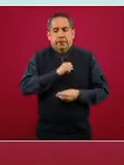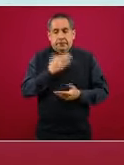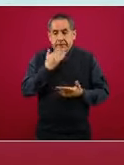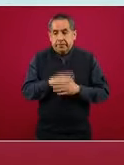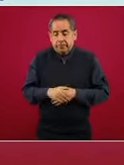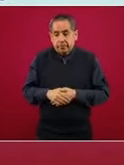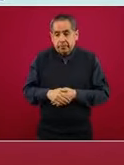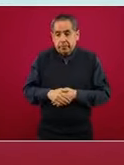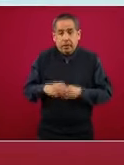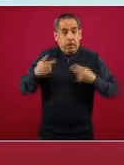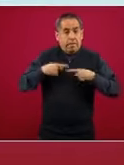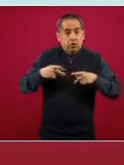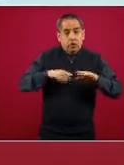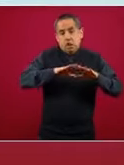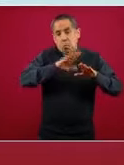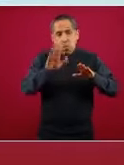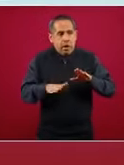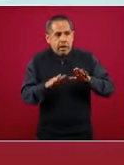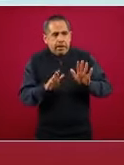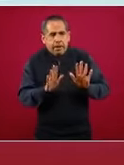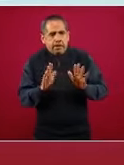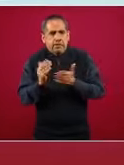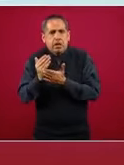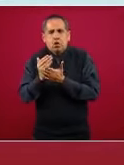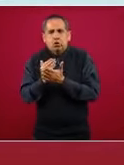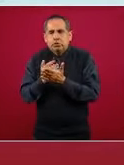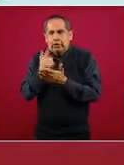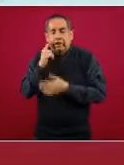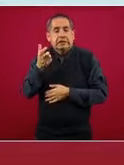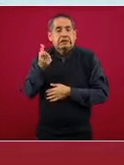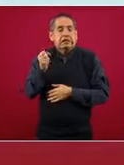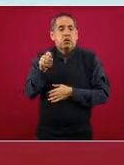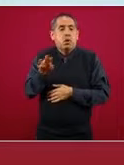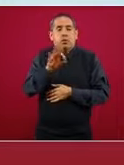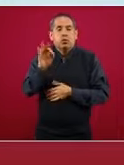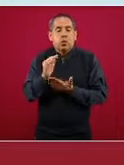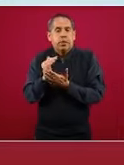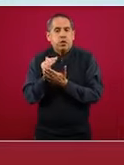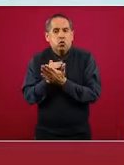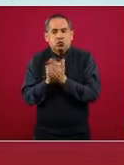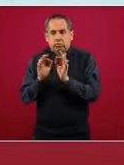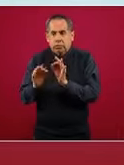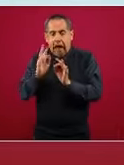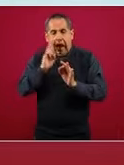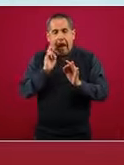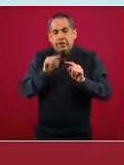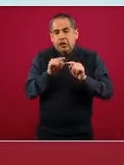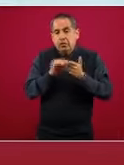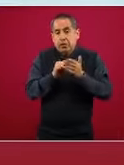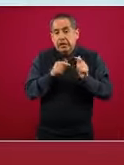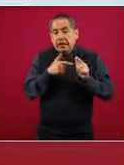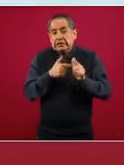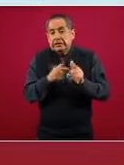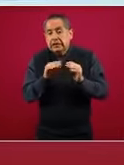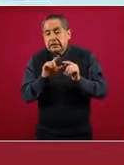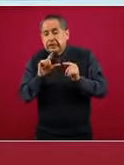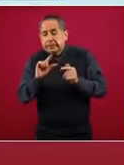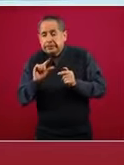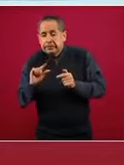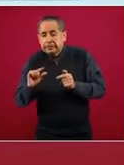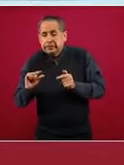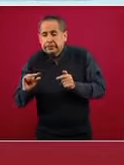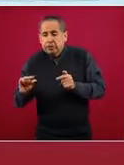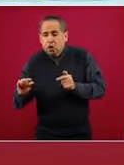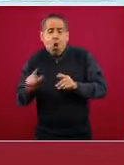reducción importante en la última semana y hay que analizar con cautela si esta tendencia se sostiene o es solamente